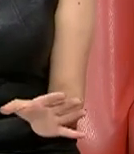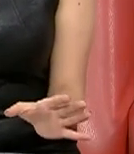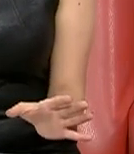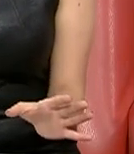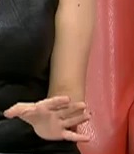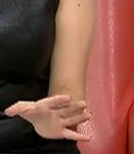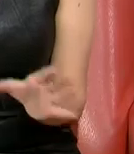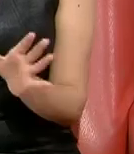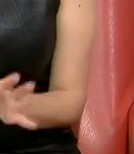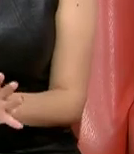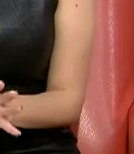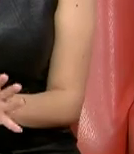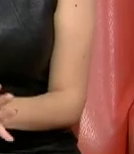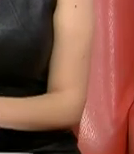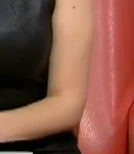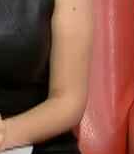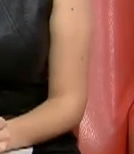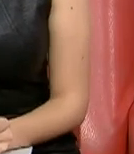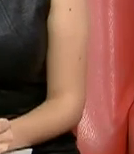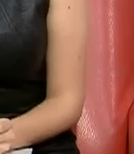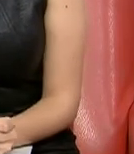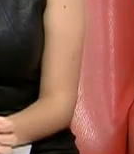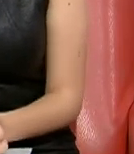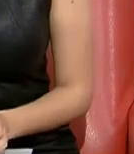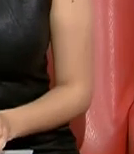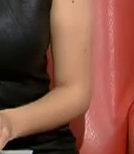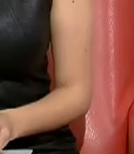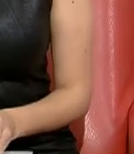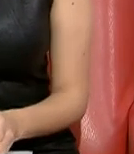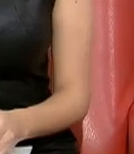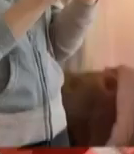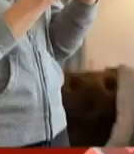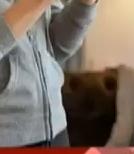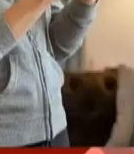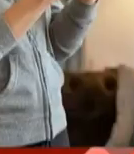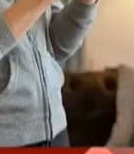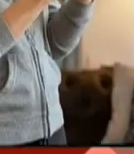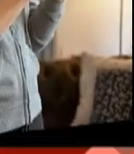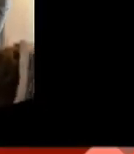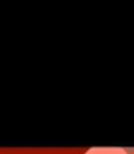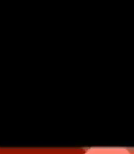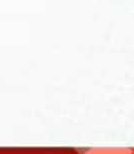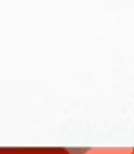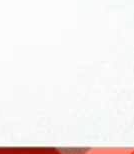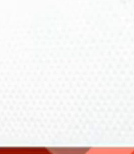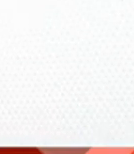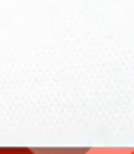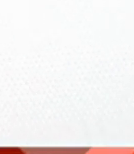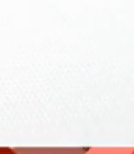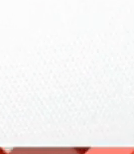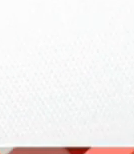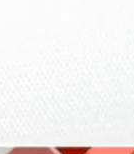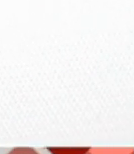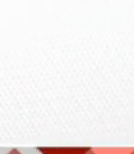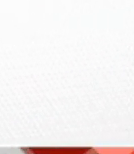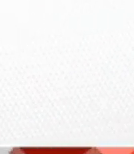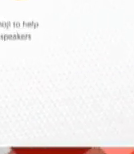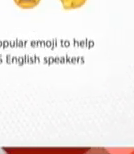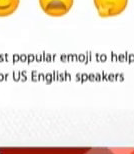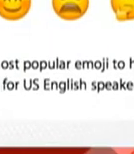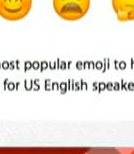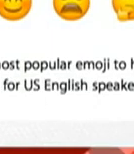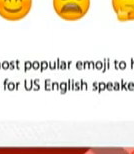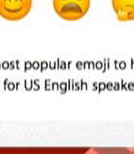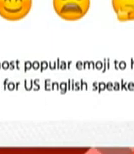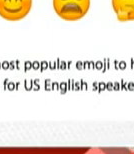muy interesantes. En un documento sobre privacidad publicado recientemente, Apple reveló una tabla de los emojis, así es,